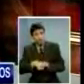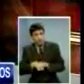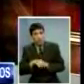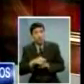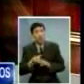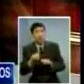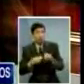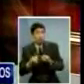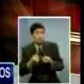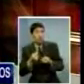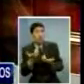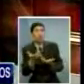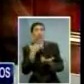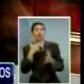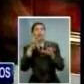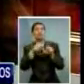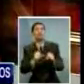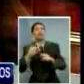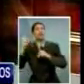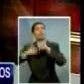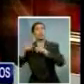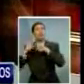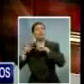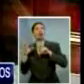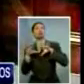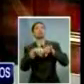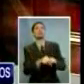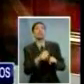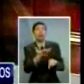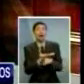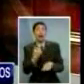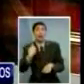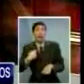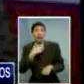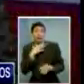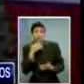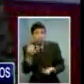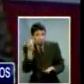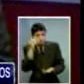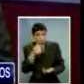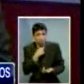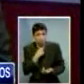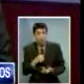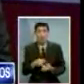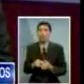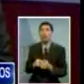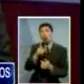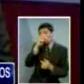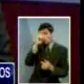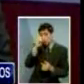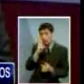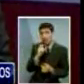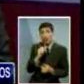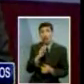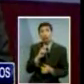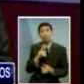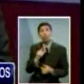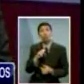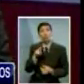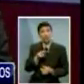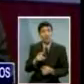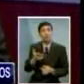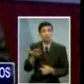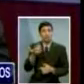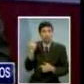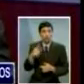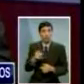críticas que se hace a los hospitales concesionados es precisamente el costo que ella implica. El hospital Félix Bulnes estaba mandatado al